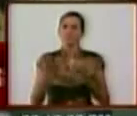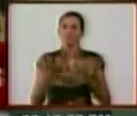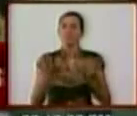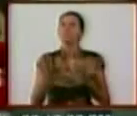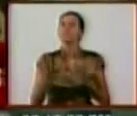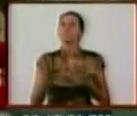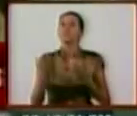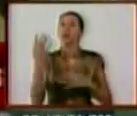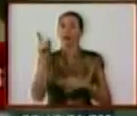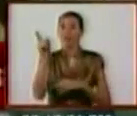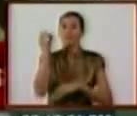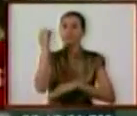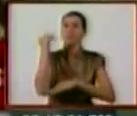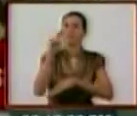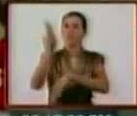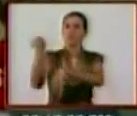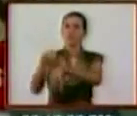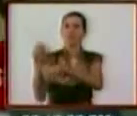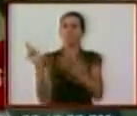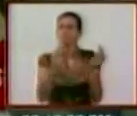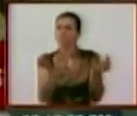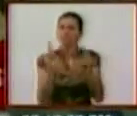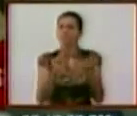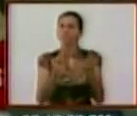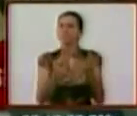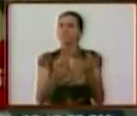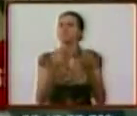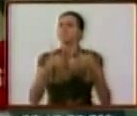en la Asamblea Nacional, en ese debate, y